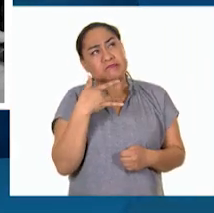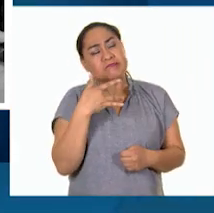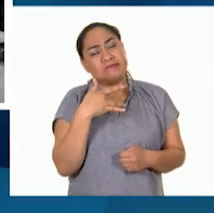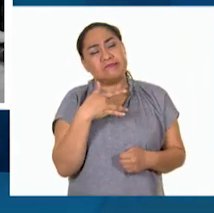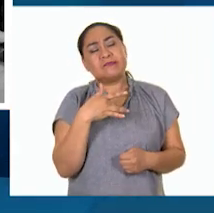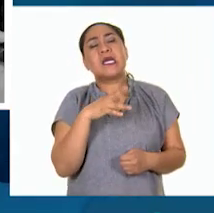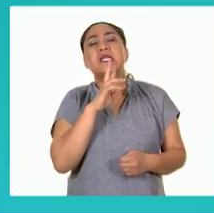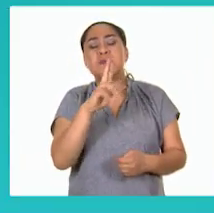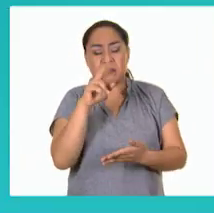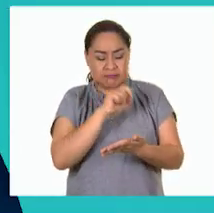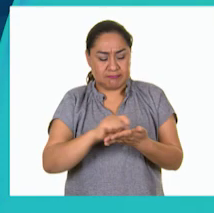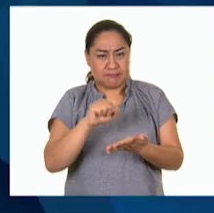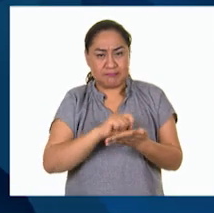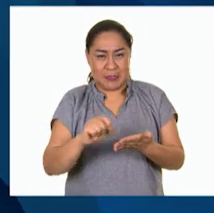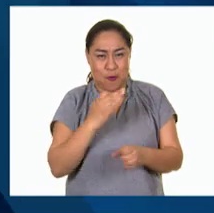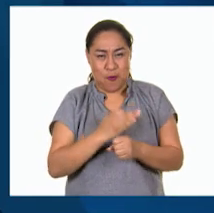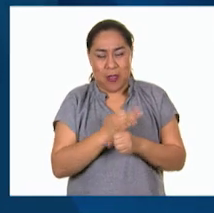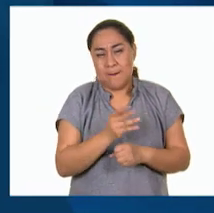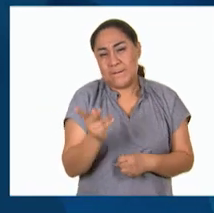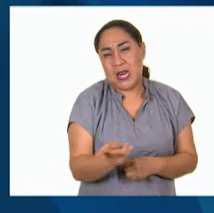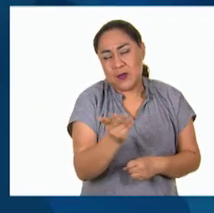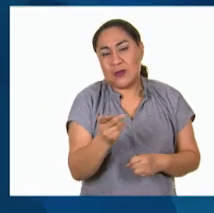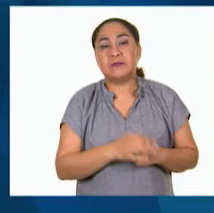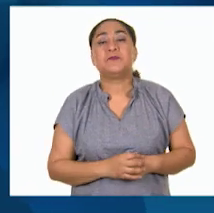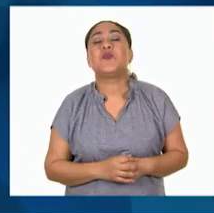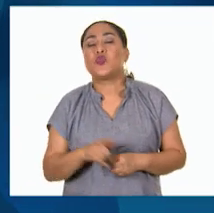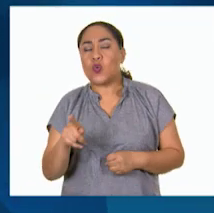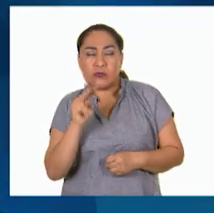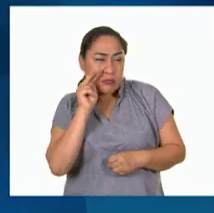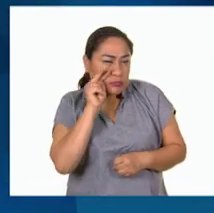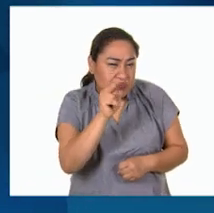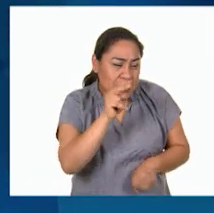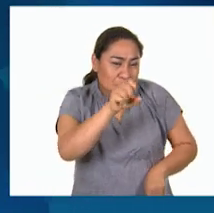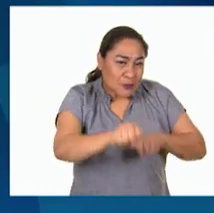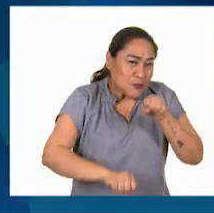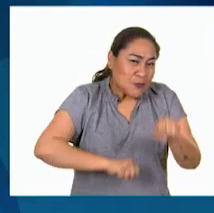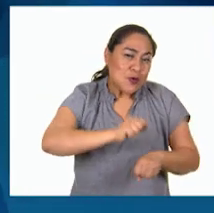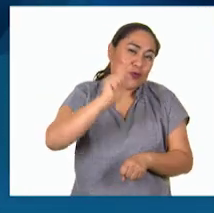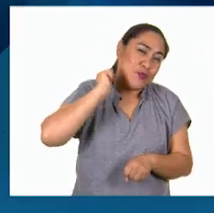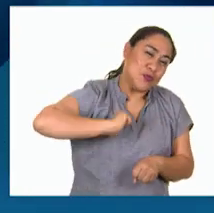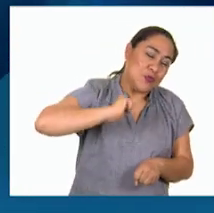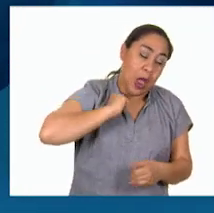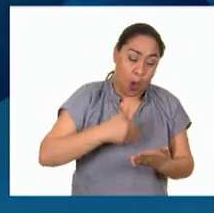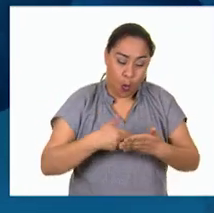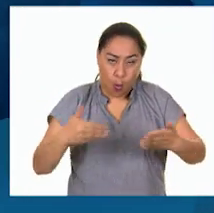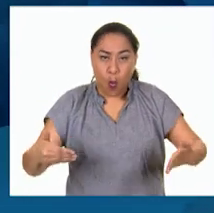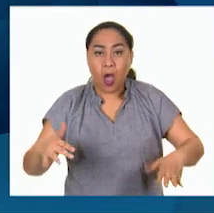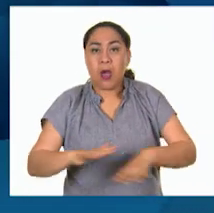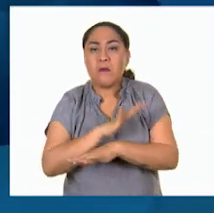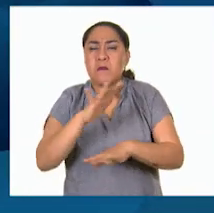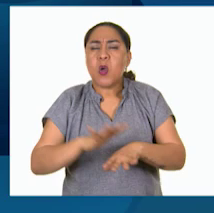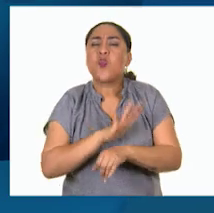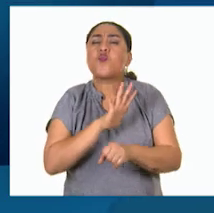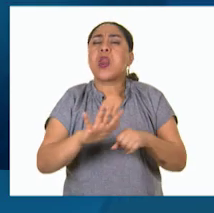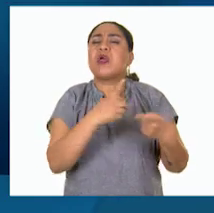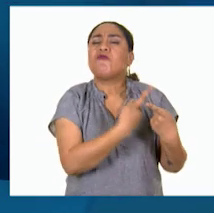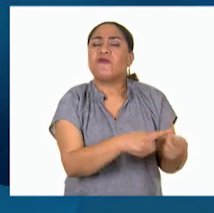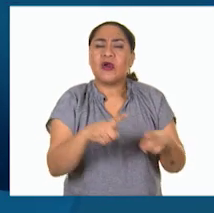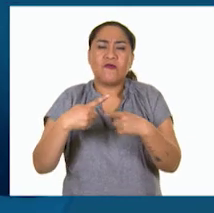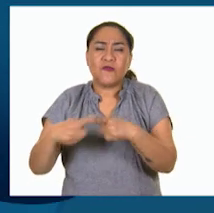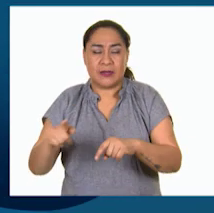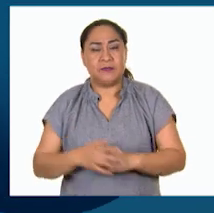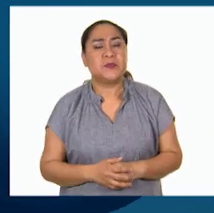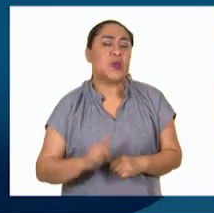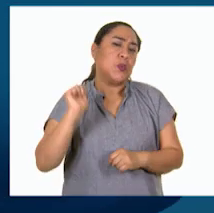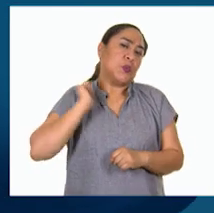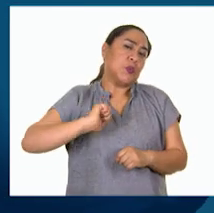siguientes preguntas. ¿Qué diferencias notas entre las bicicletas de esa época y las de hoy en día? ¿Cómo eran los uniformes de aquella